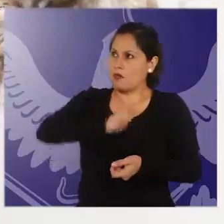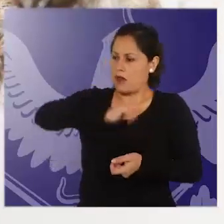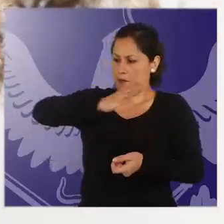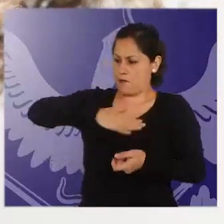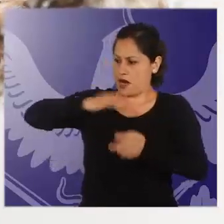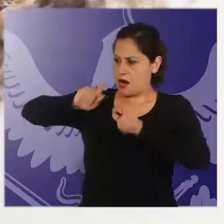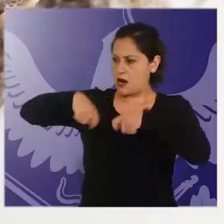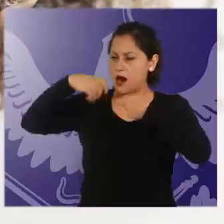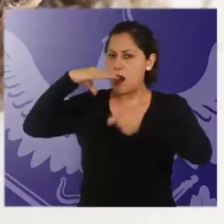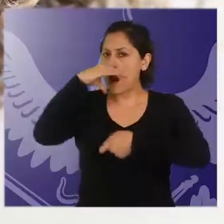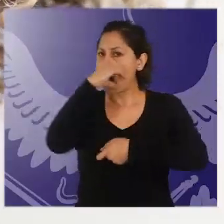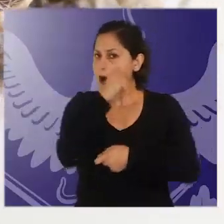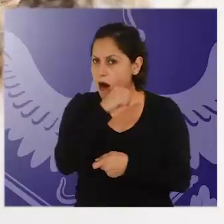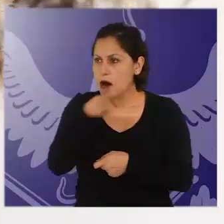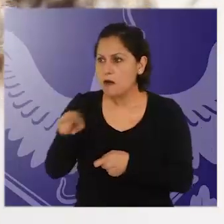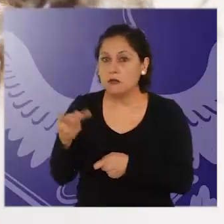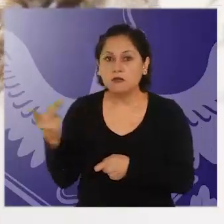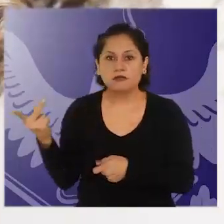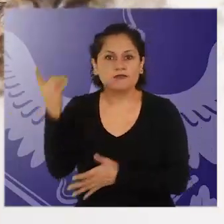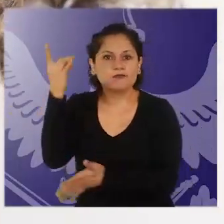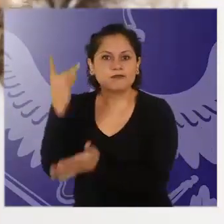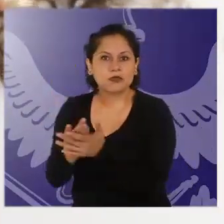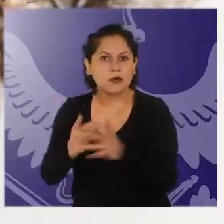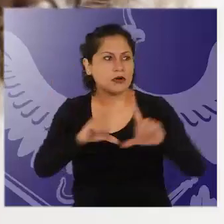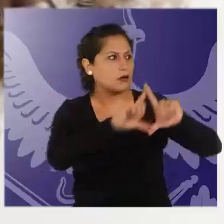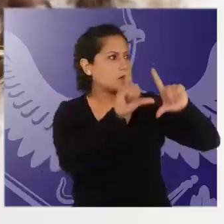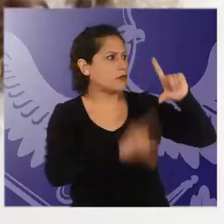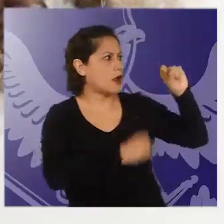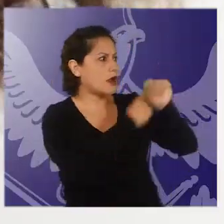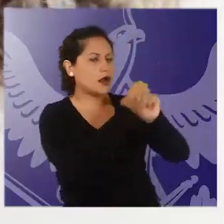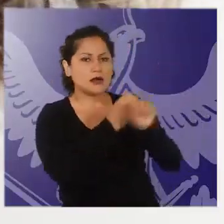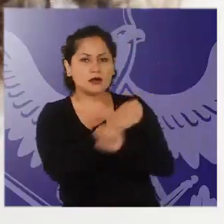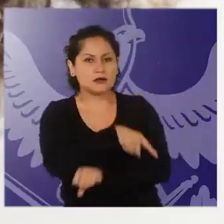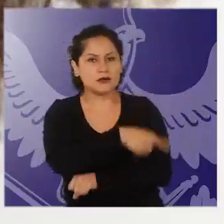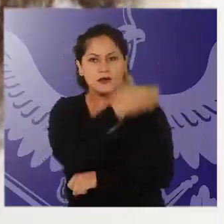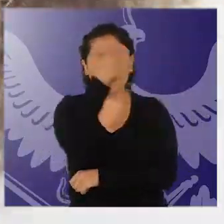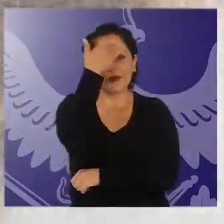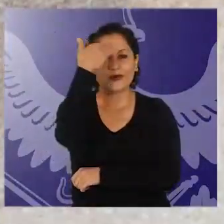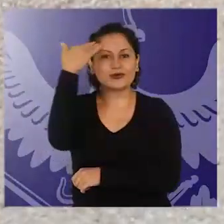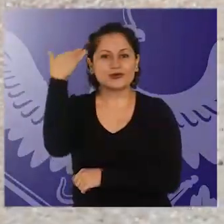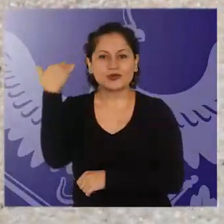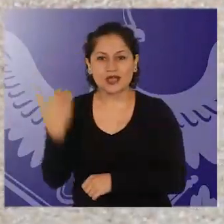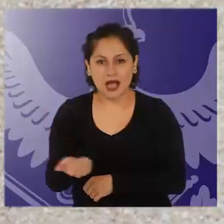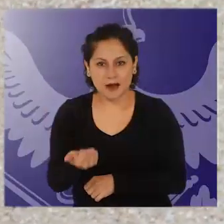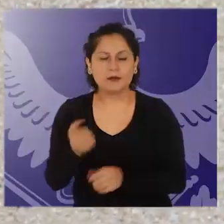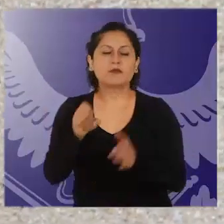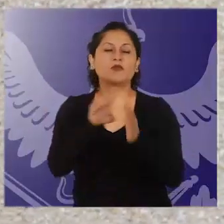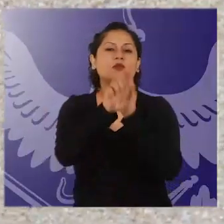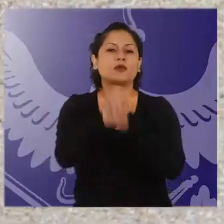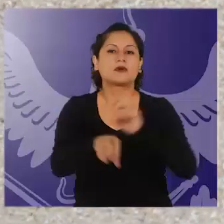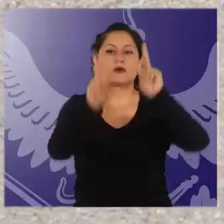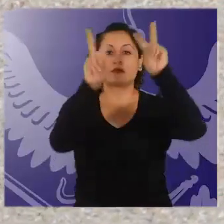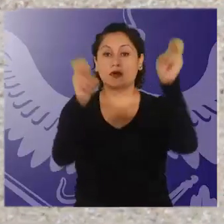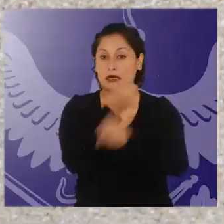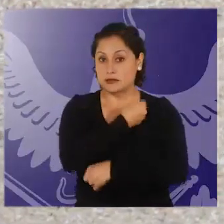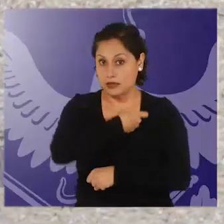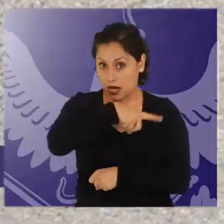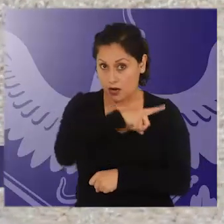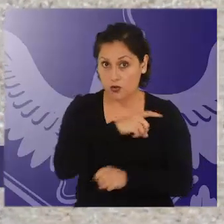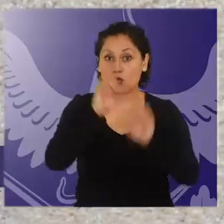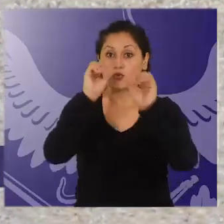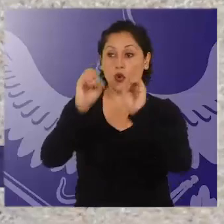sobre su afrodescendencia. El resto del país lo ignora por completo. La situación sobre